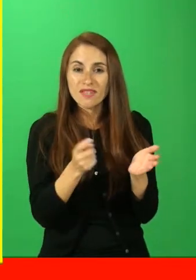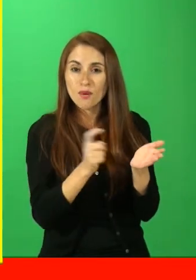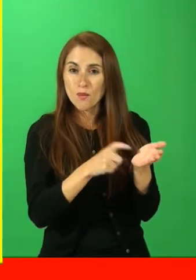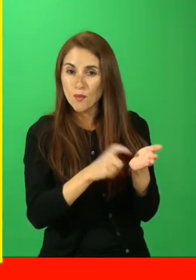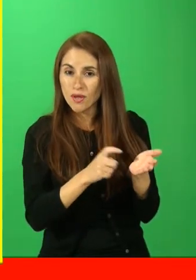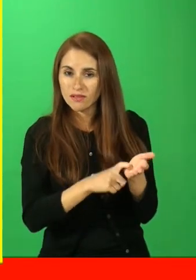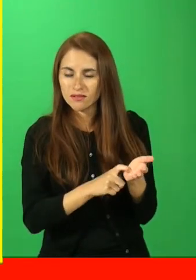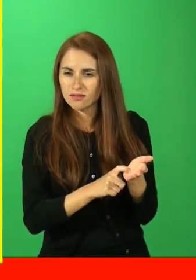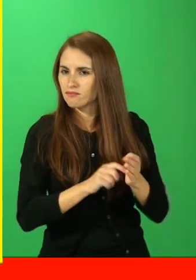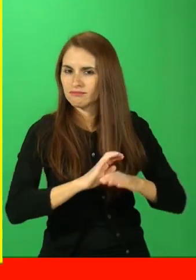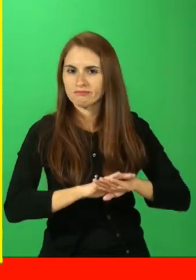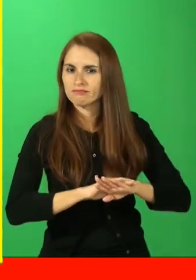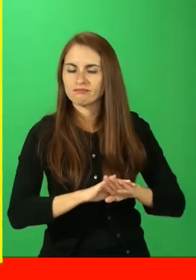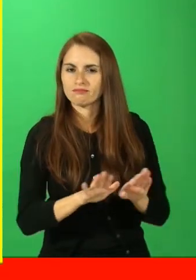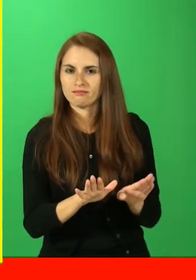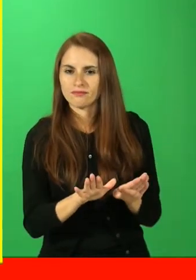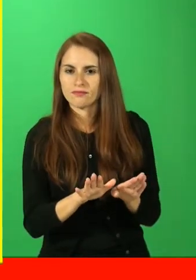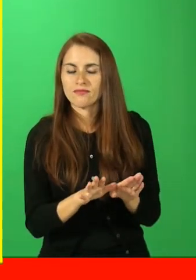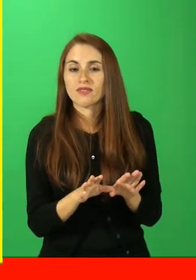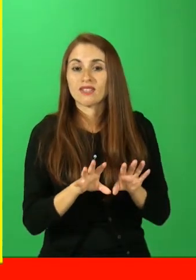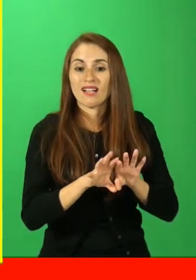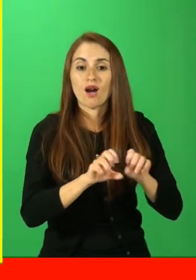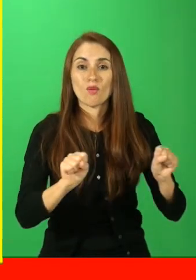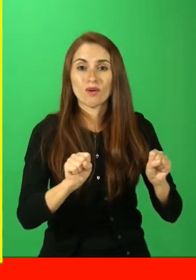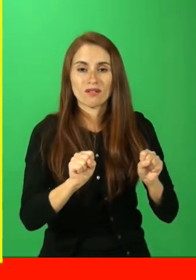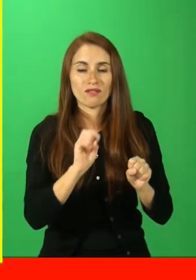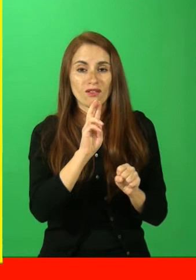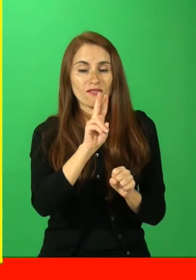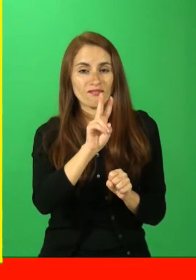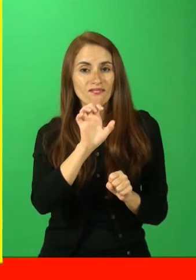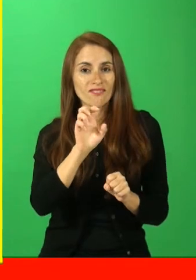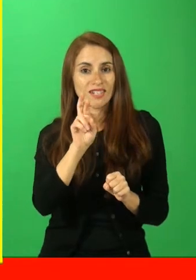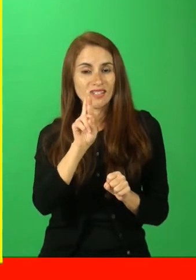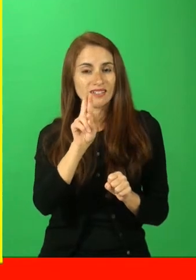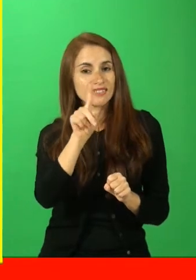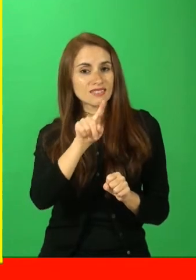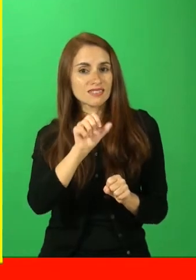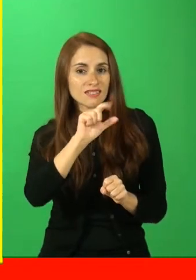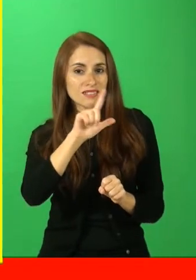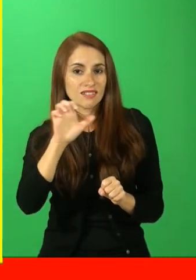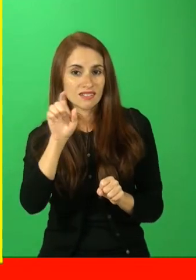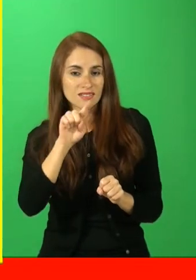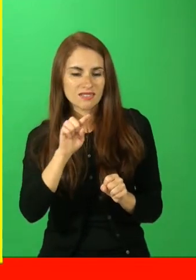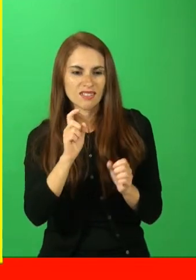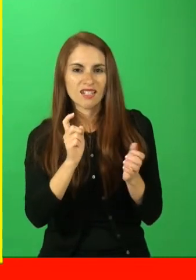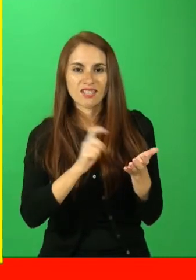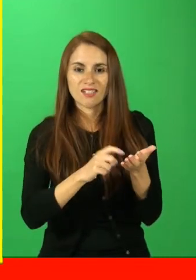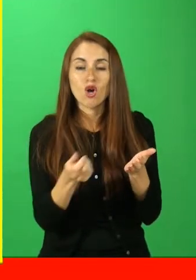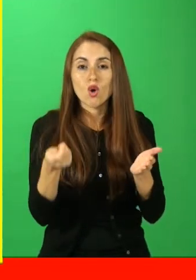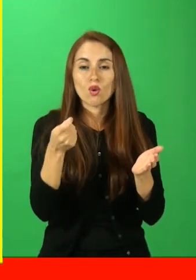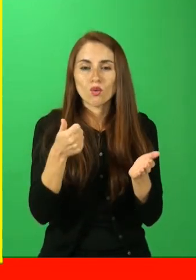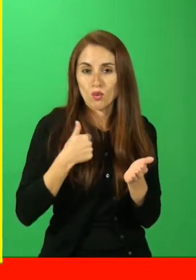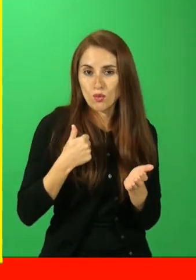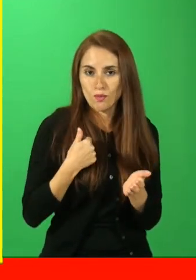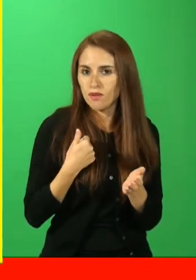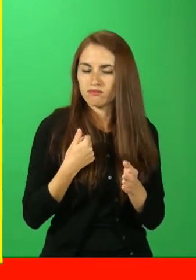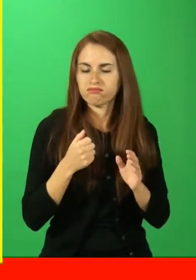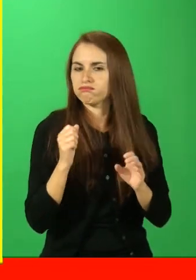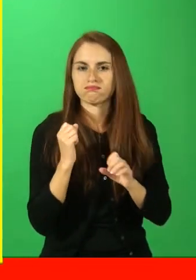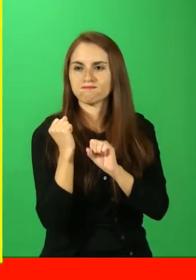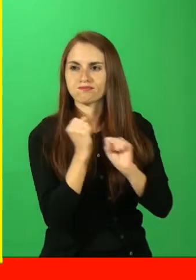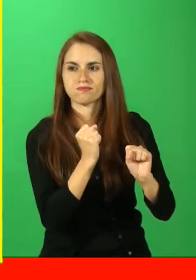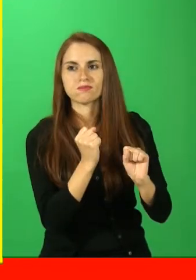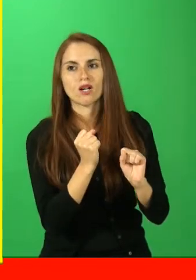había establecido el Tratado de Versalles. Rearma el ejército, activa todo el poder